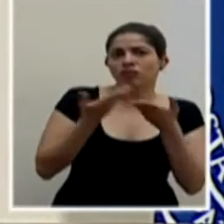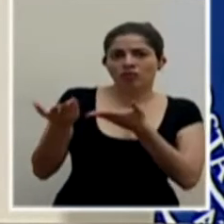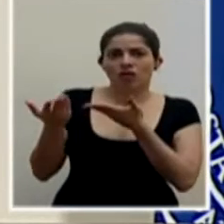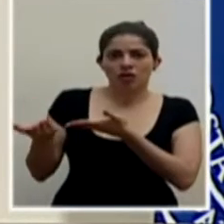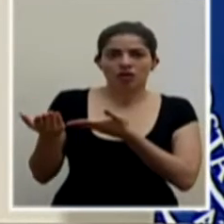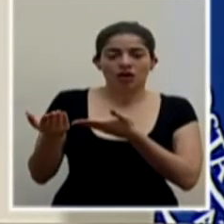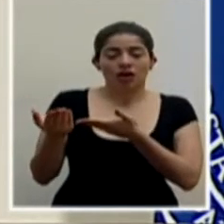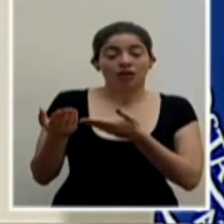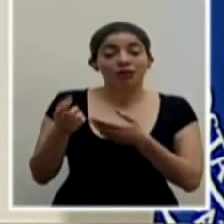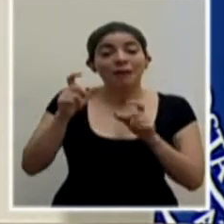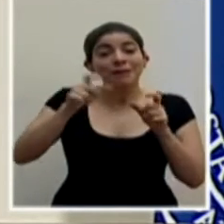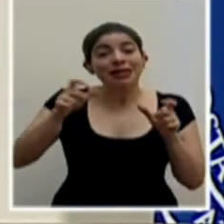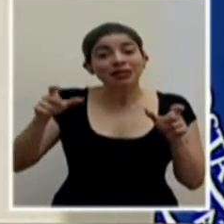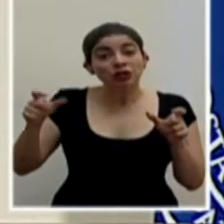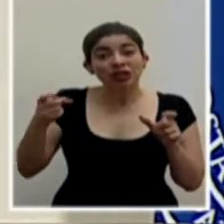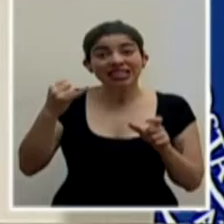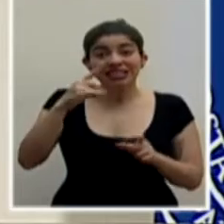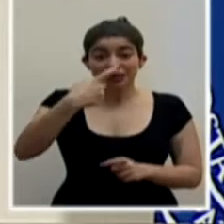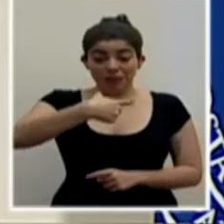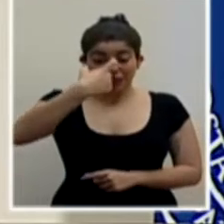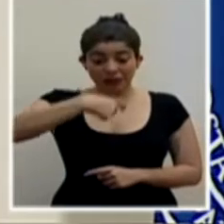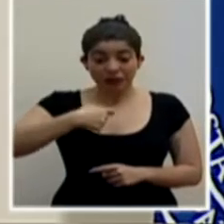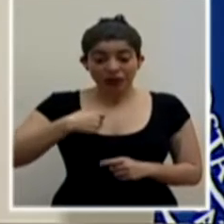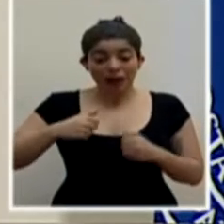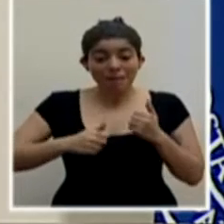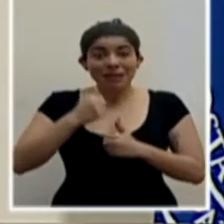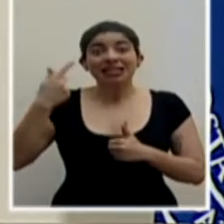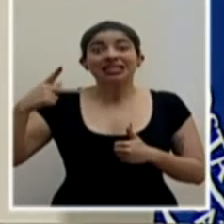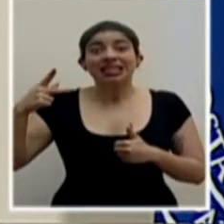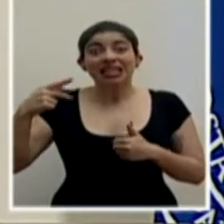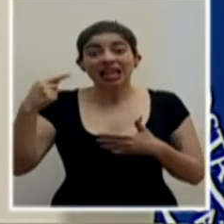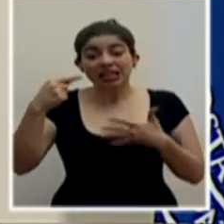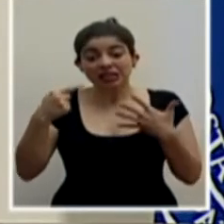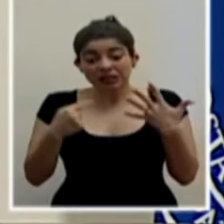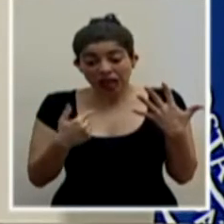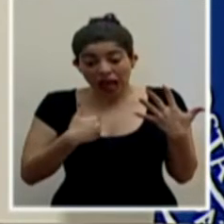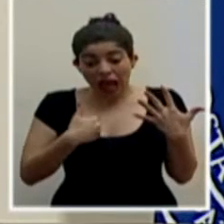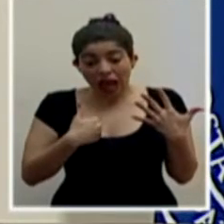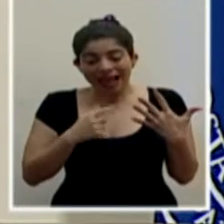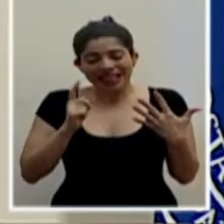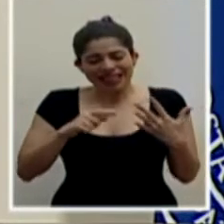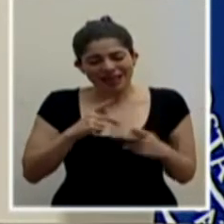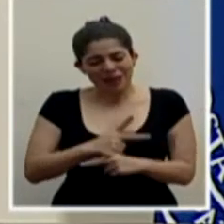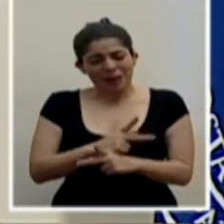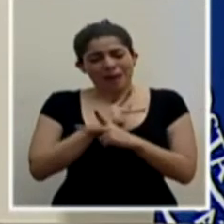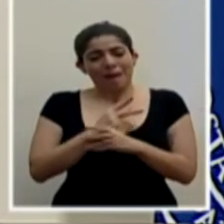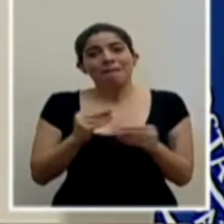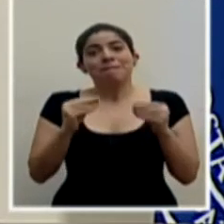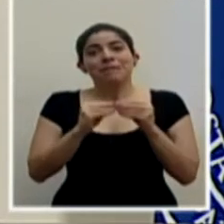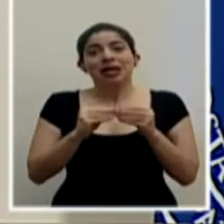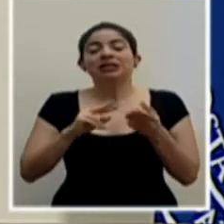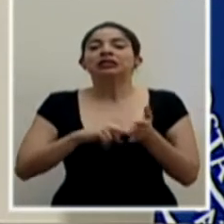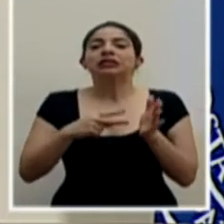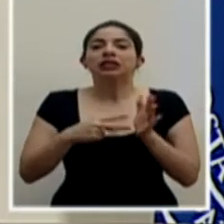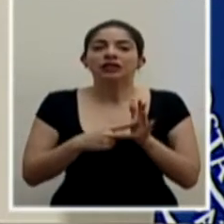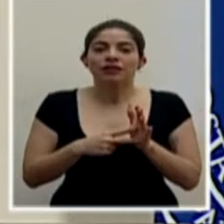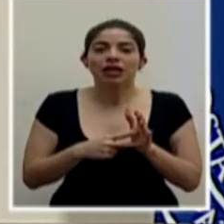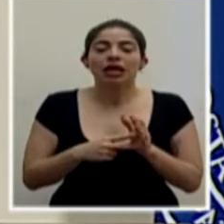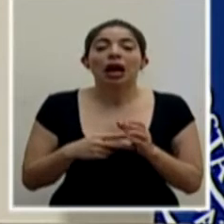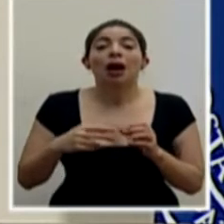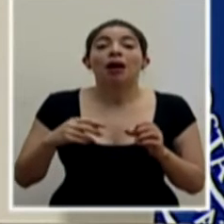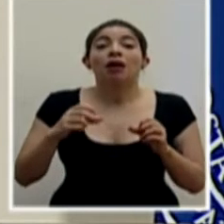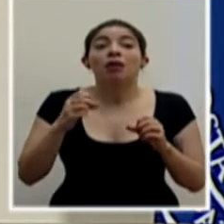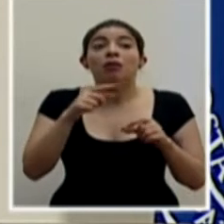las personas con más factores de riesgo estén más protegidas, son menos las probabilidades de que vayamos